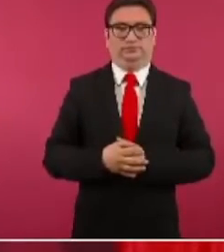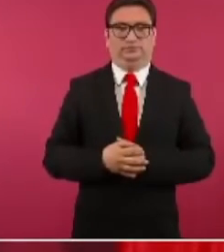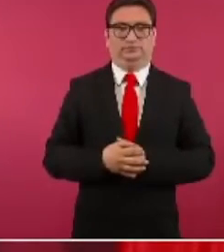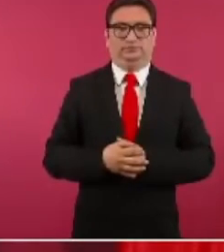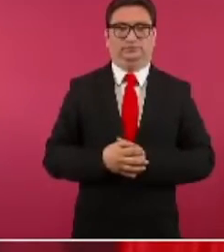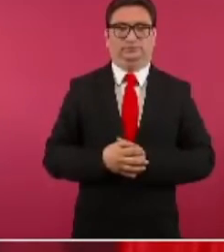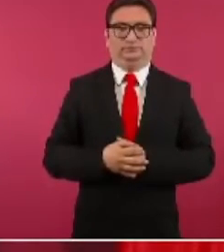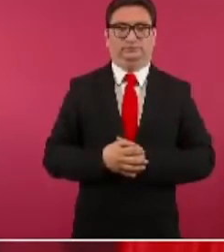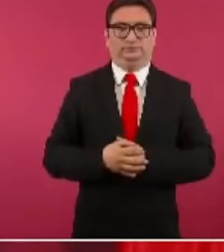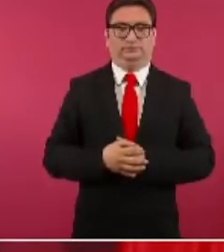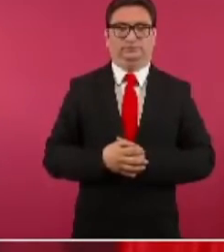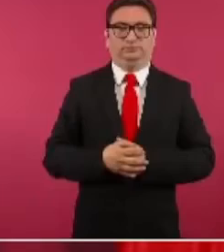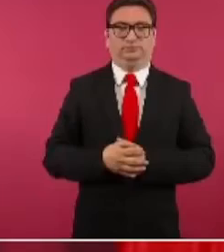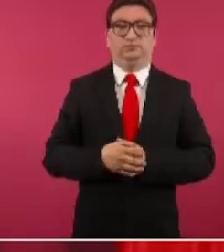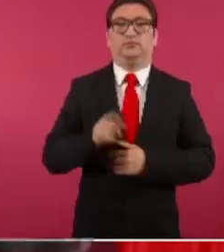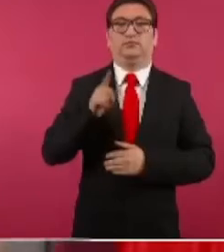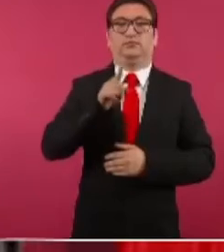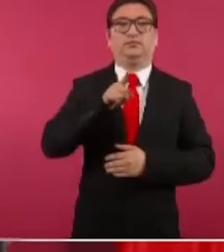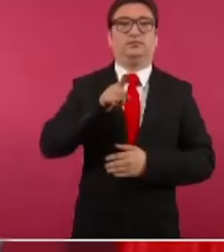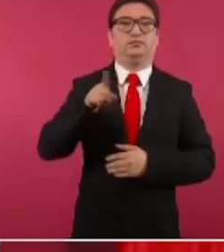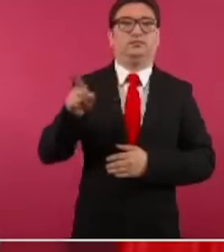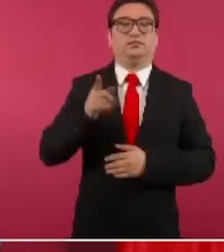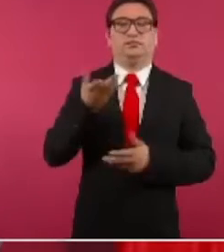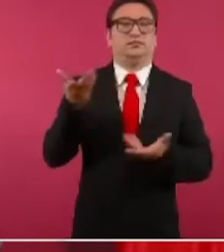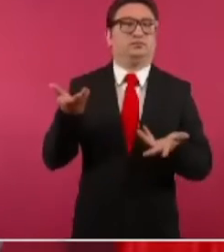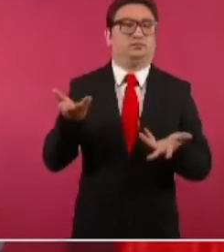Si ellos son